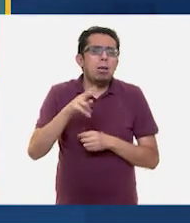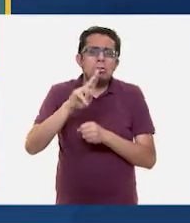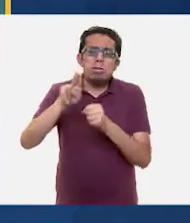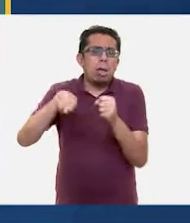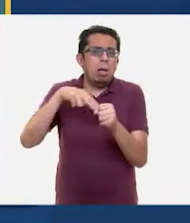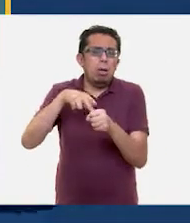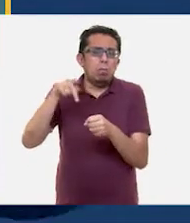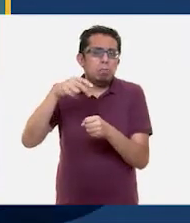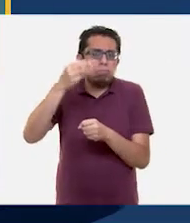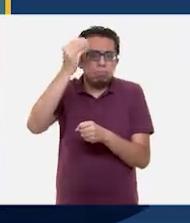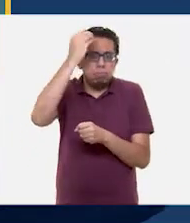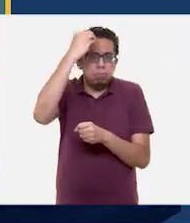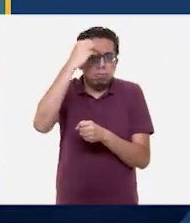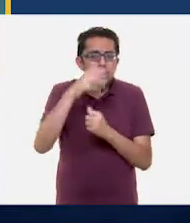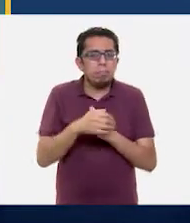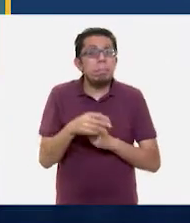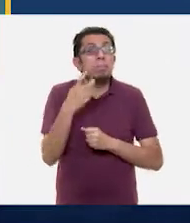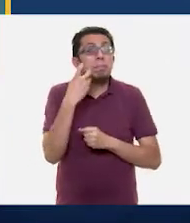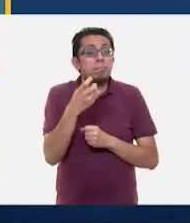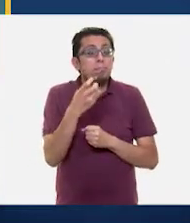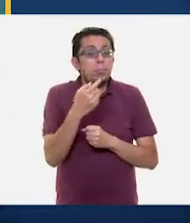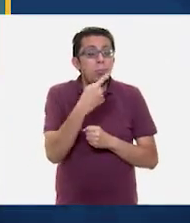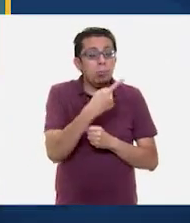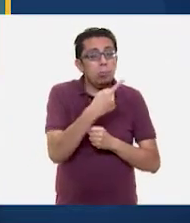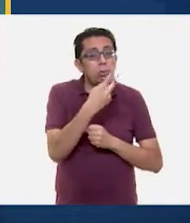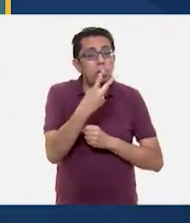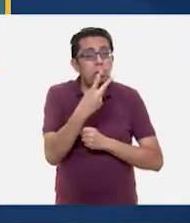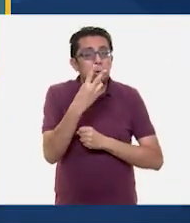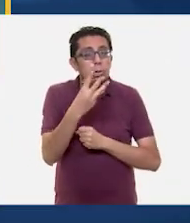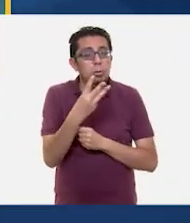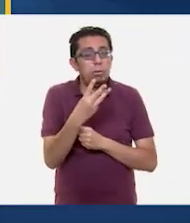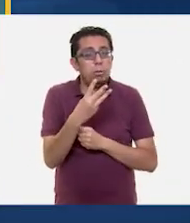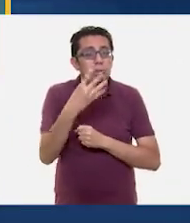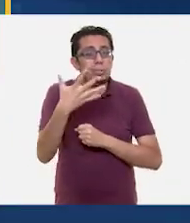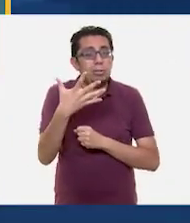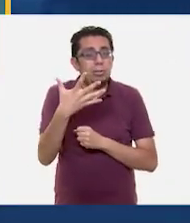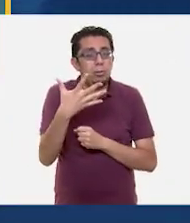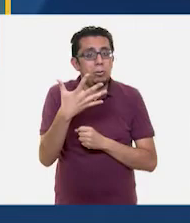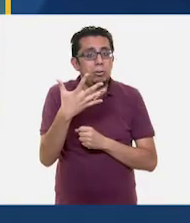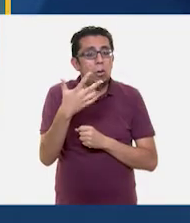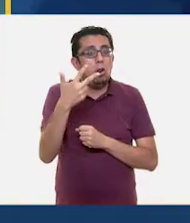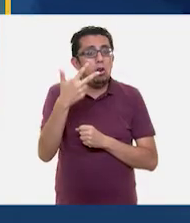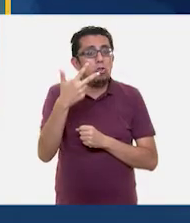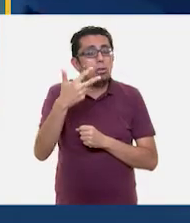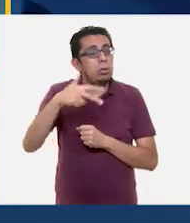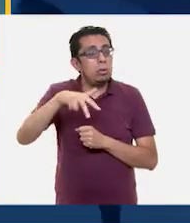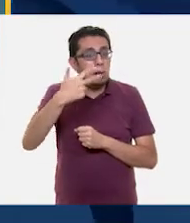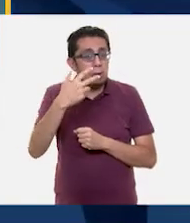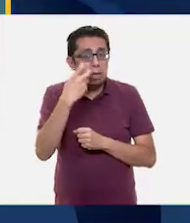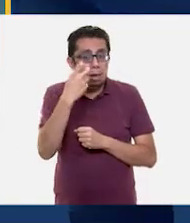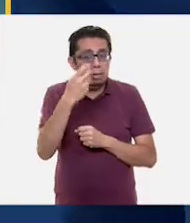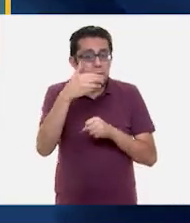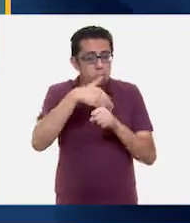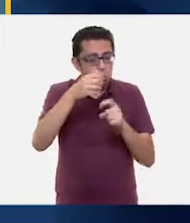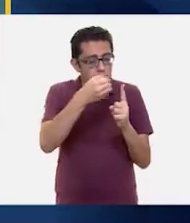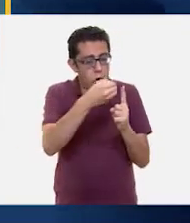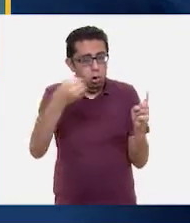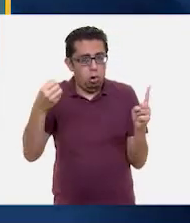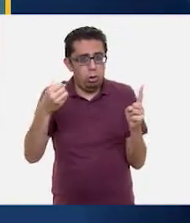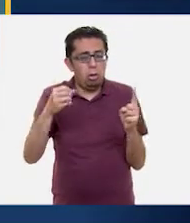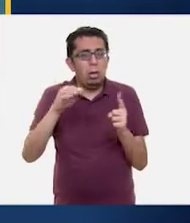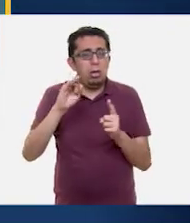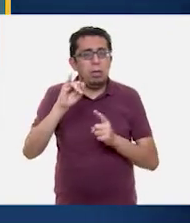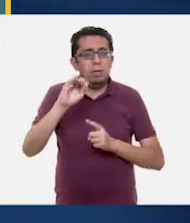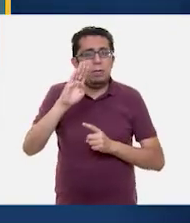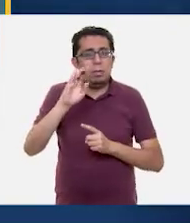de la sucesión de Fibonacci. 1, 2, 3, 5, 8 y 13. Cada término de